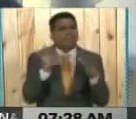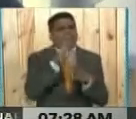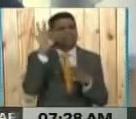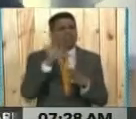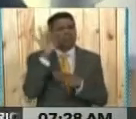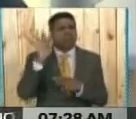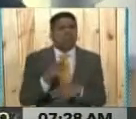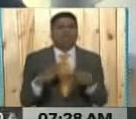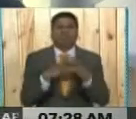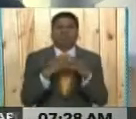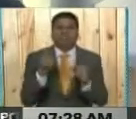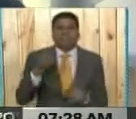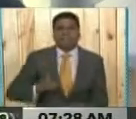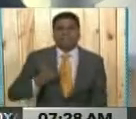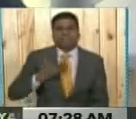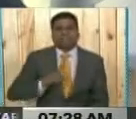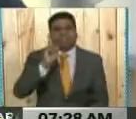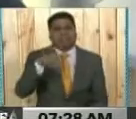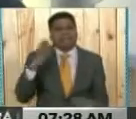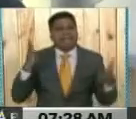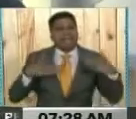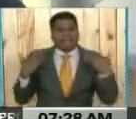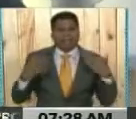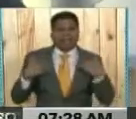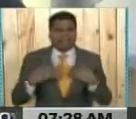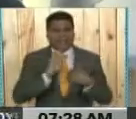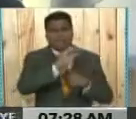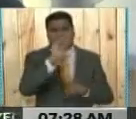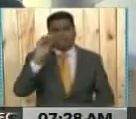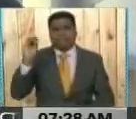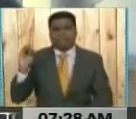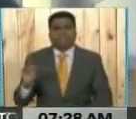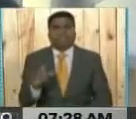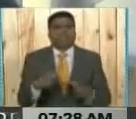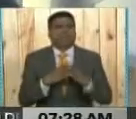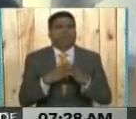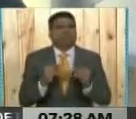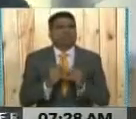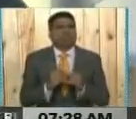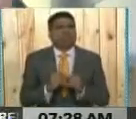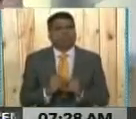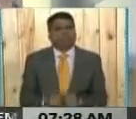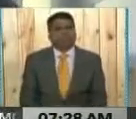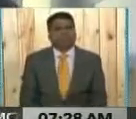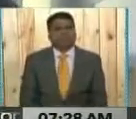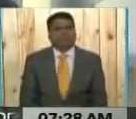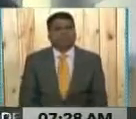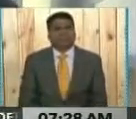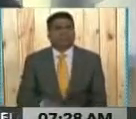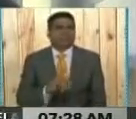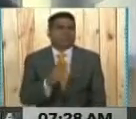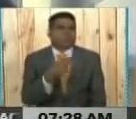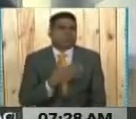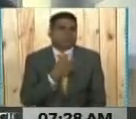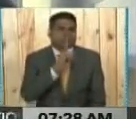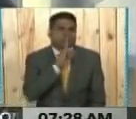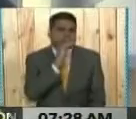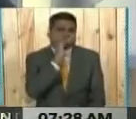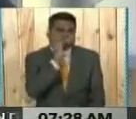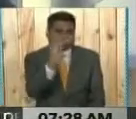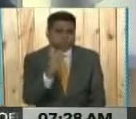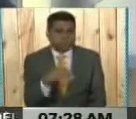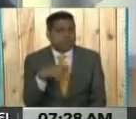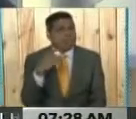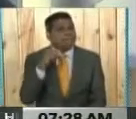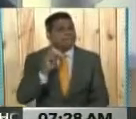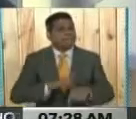importantes y también la alegría es convocante para lo público, para lo común. No puedo anunciar mucho porque el presidente dentro de poco